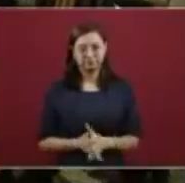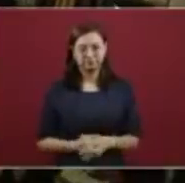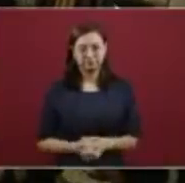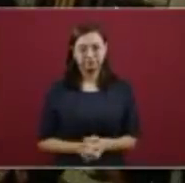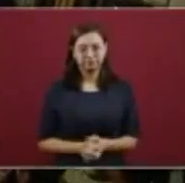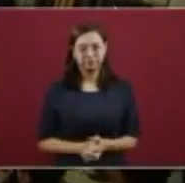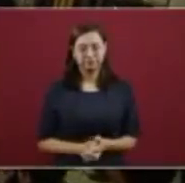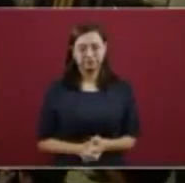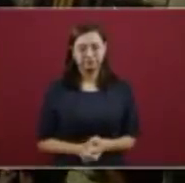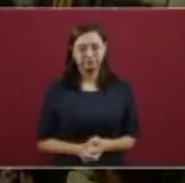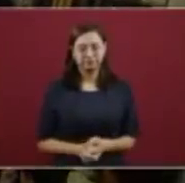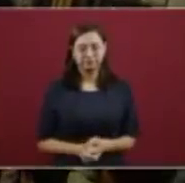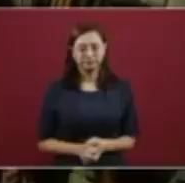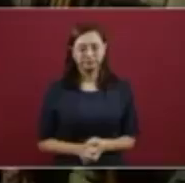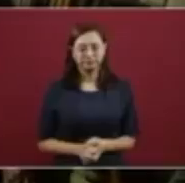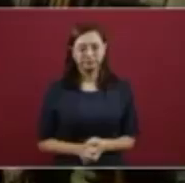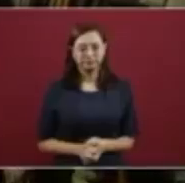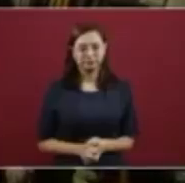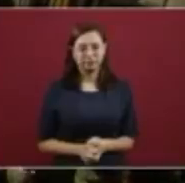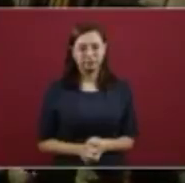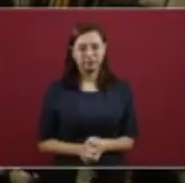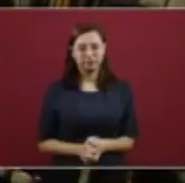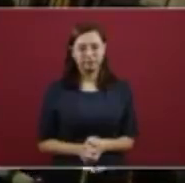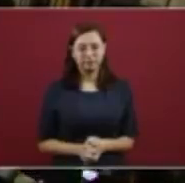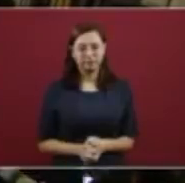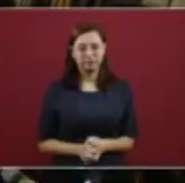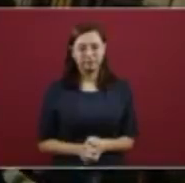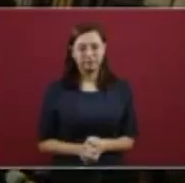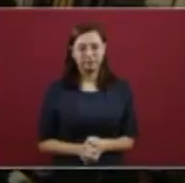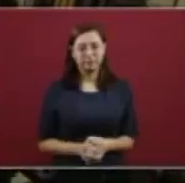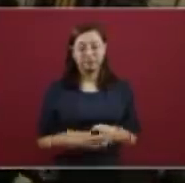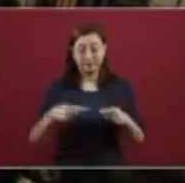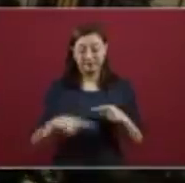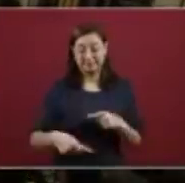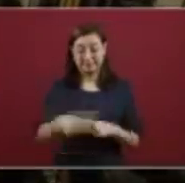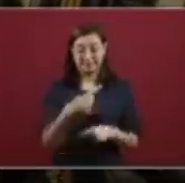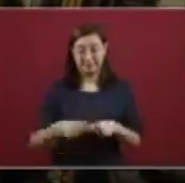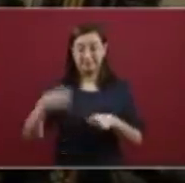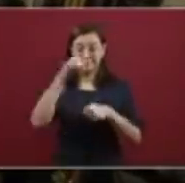Pues hoy vamos a iniciar la semana que es